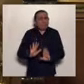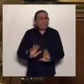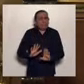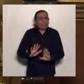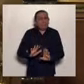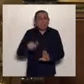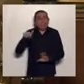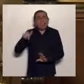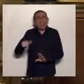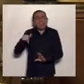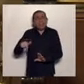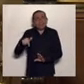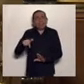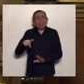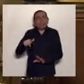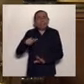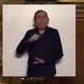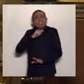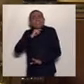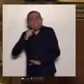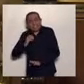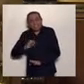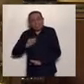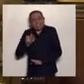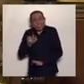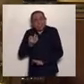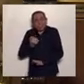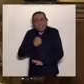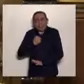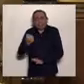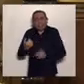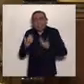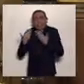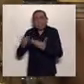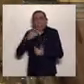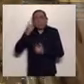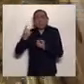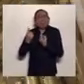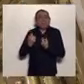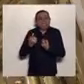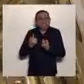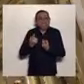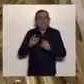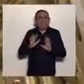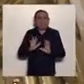esperanza. Esto es lo que el sacerdocio y la vida consagrada necesitan.